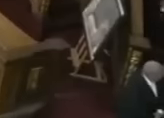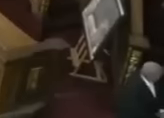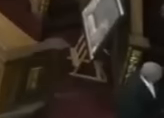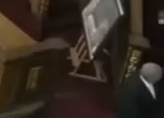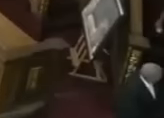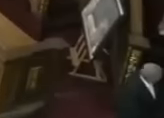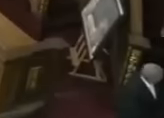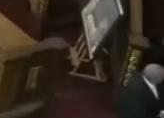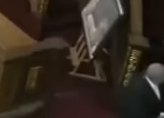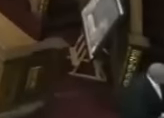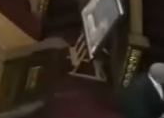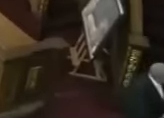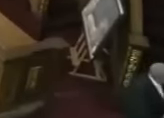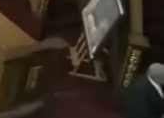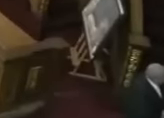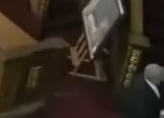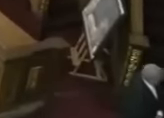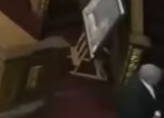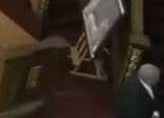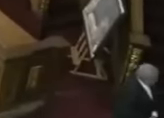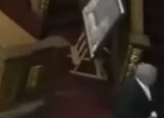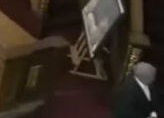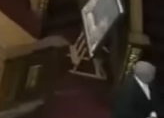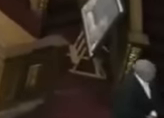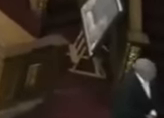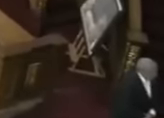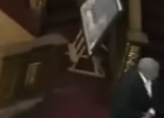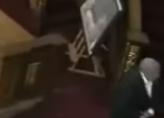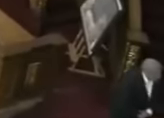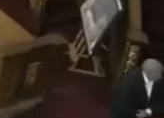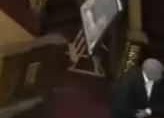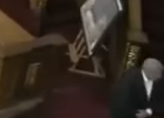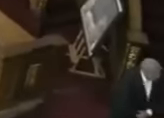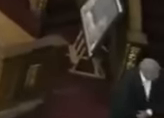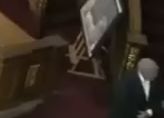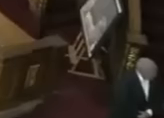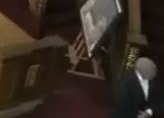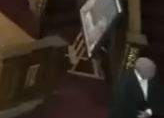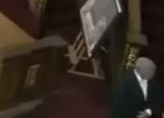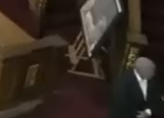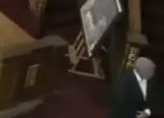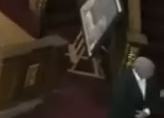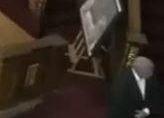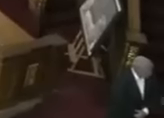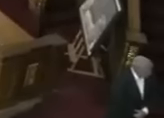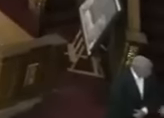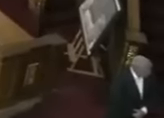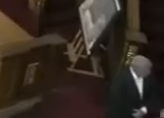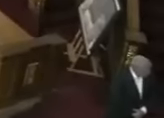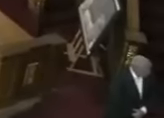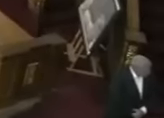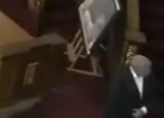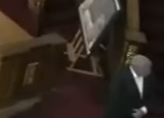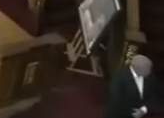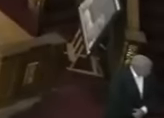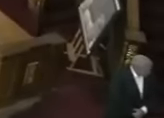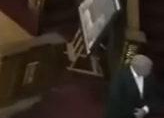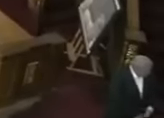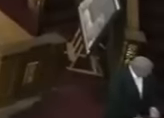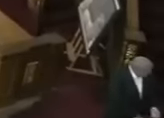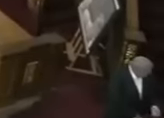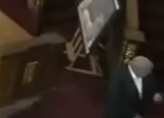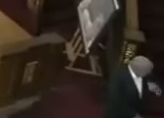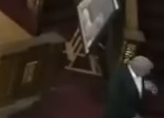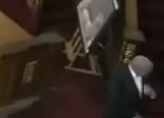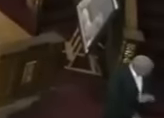se autorizó la designación como embajadora ante la República de Guinea Ecuatorial a la ciudadana Ana Margarita Pino